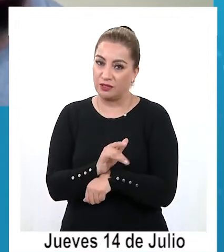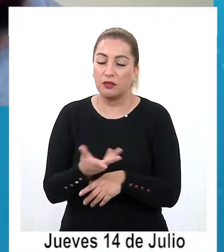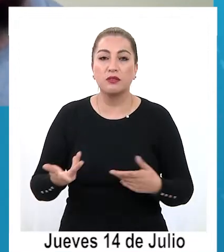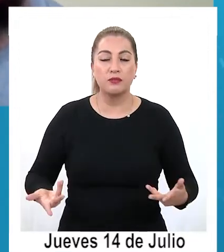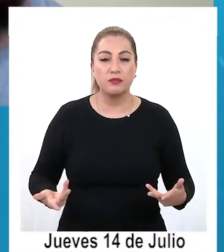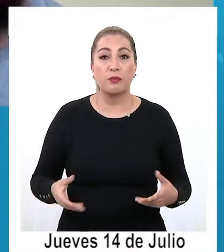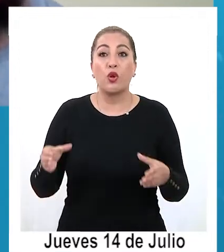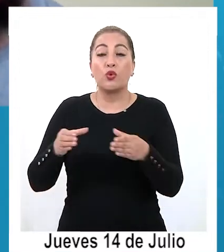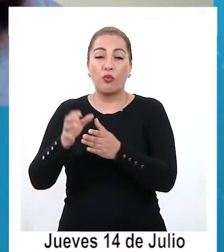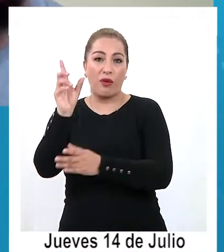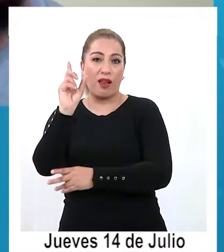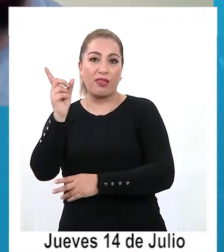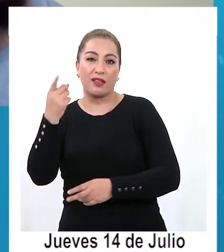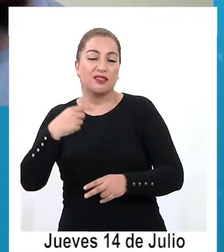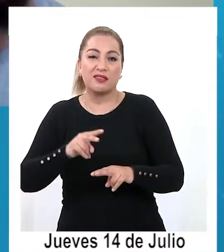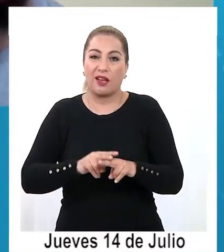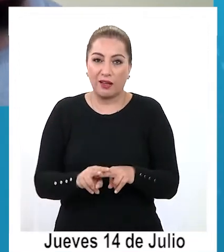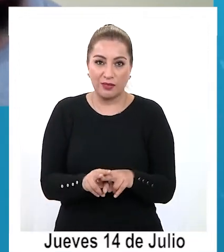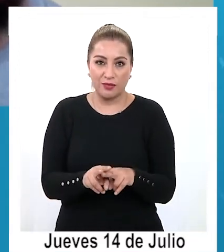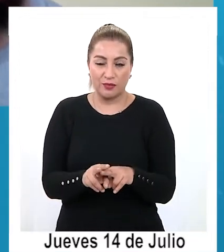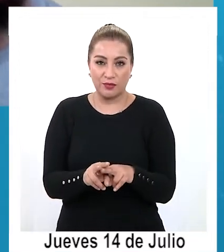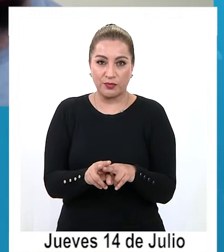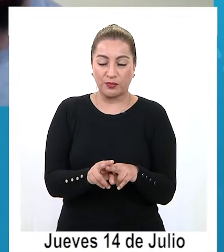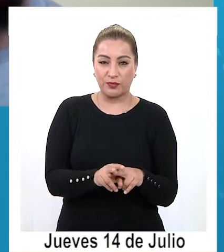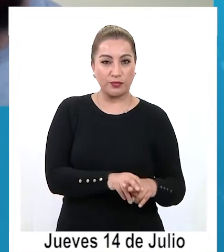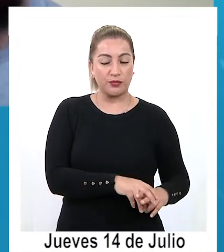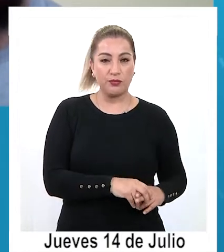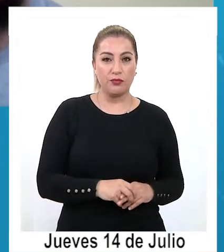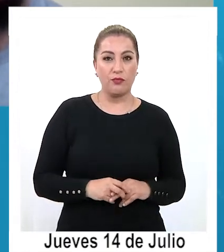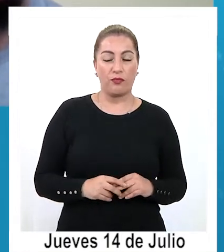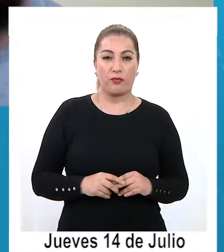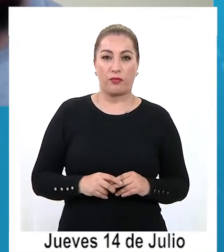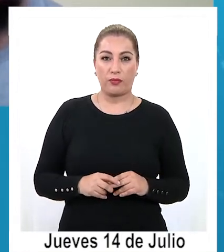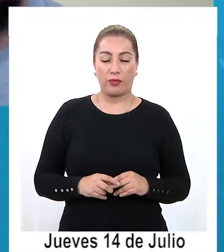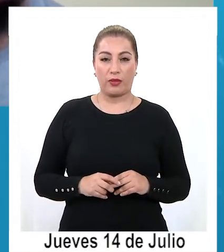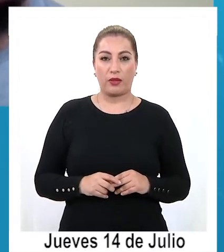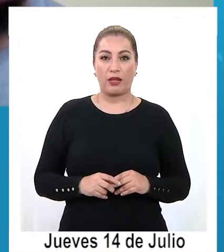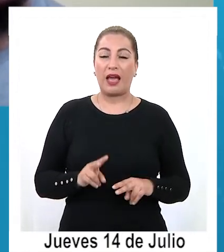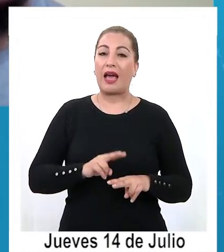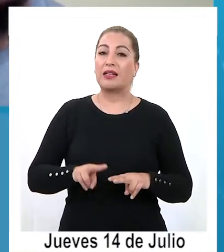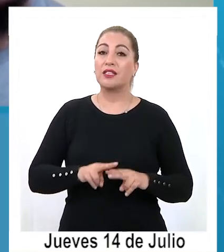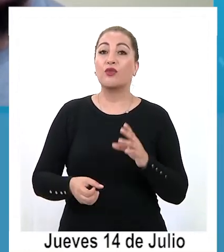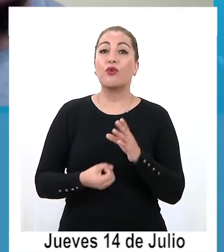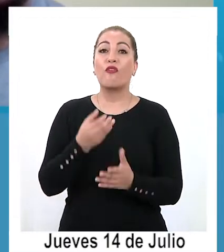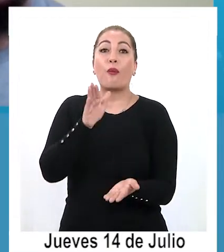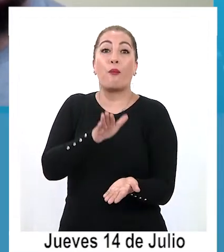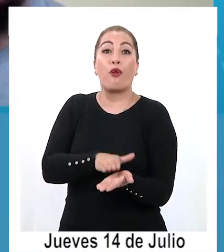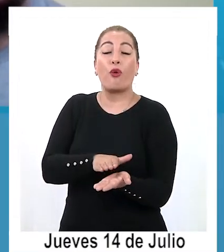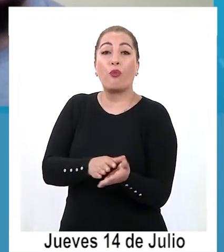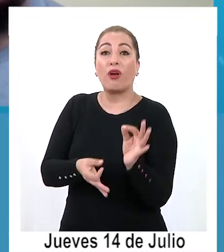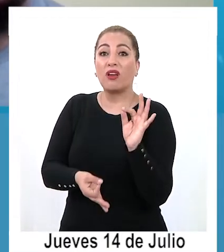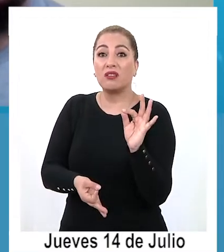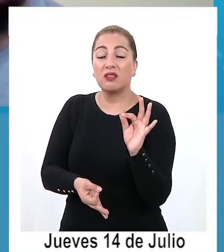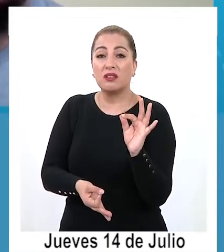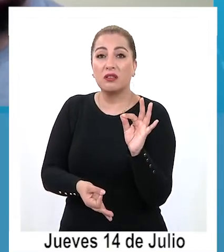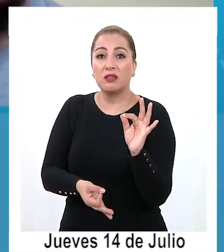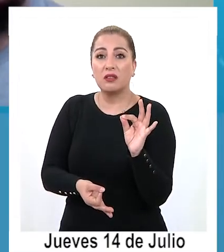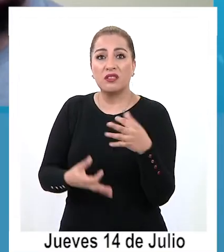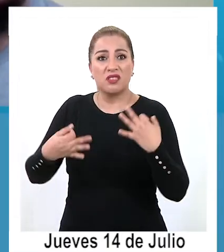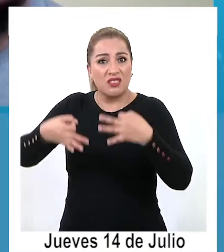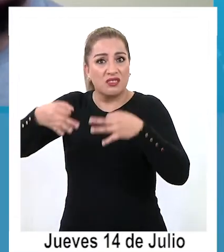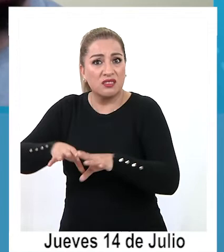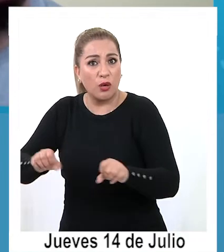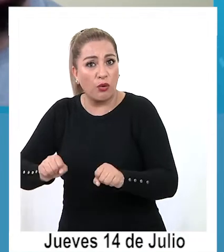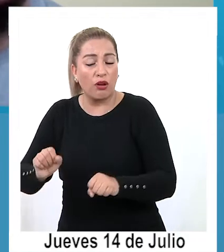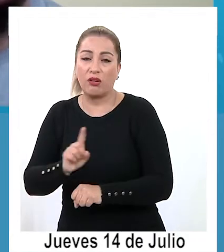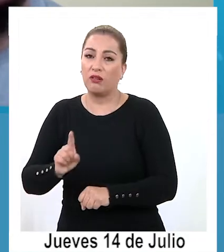que hace la derecha para poder, en el fondo, entregar una nueva propuesta, no está concretado en ninguna parte,